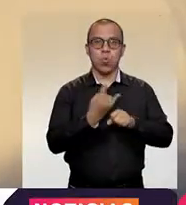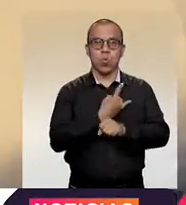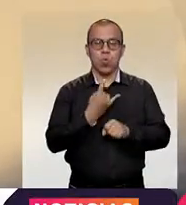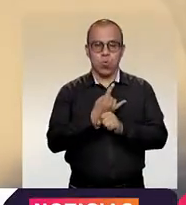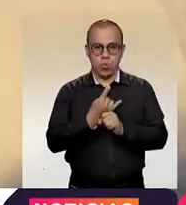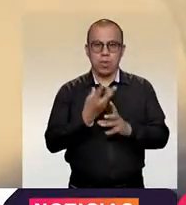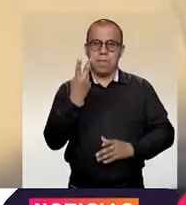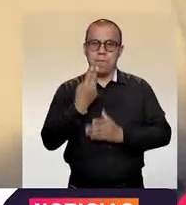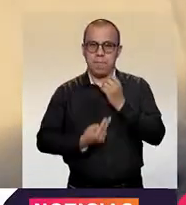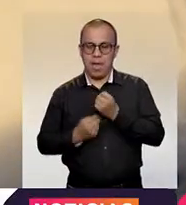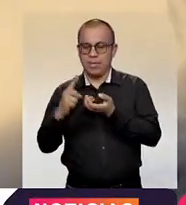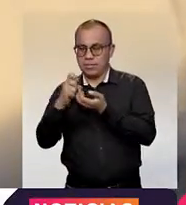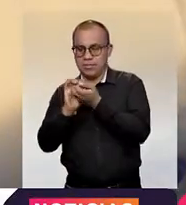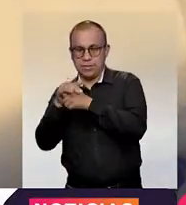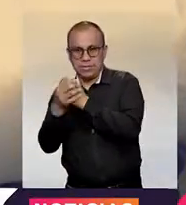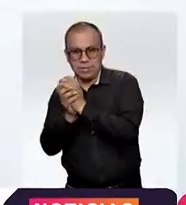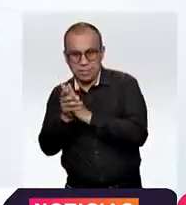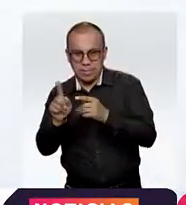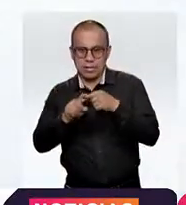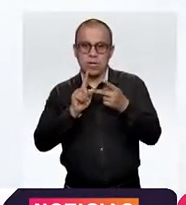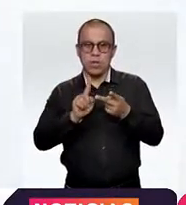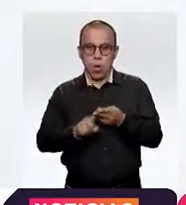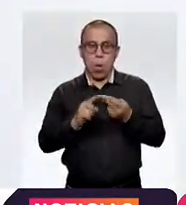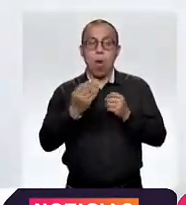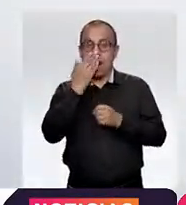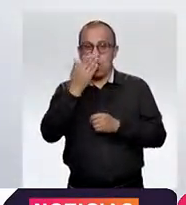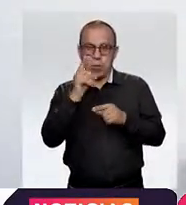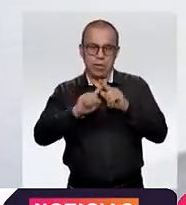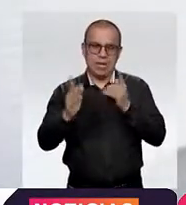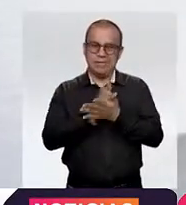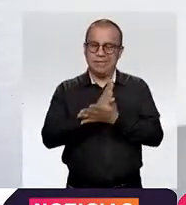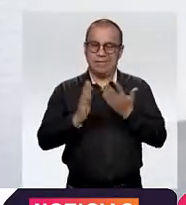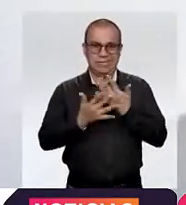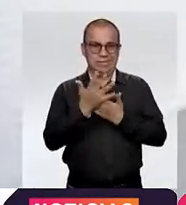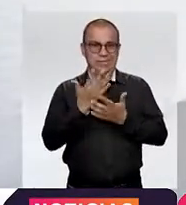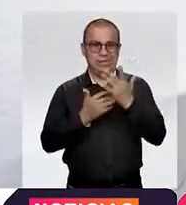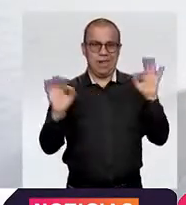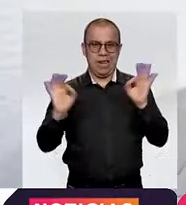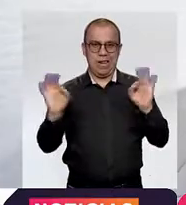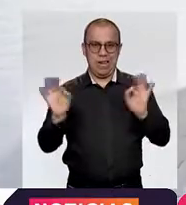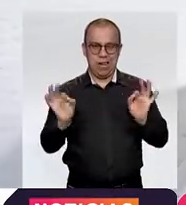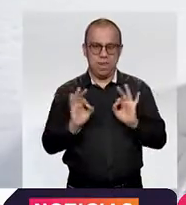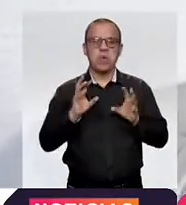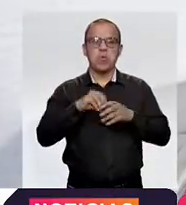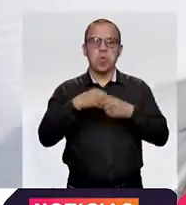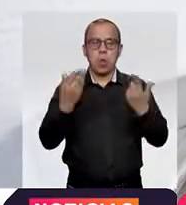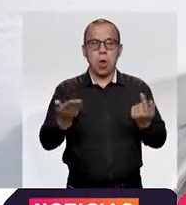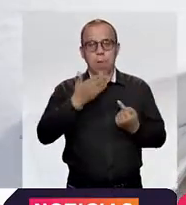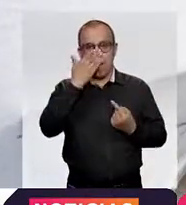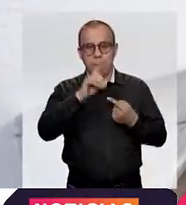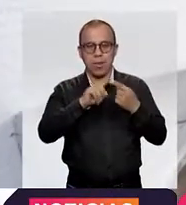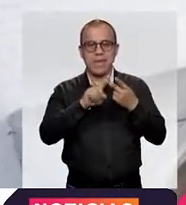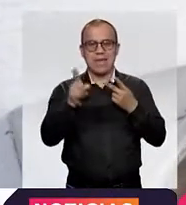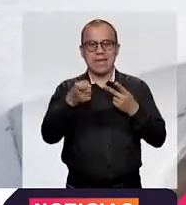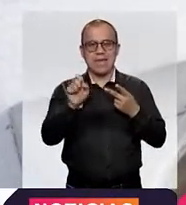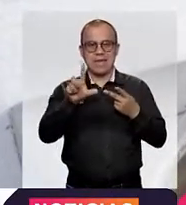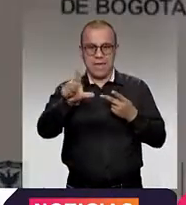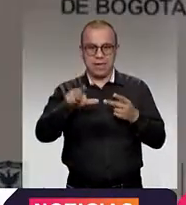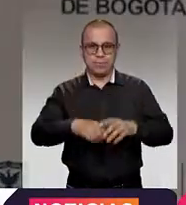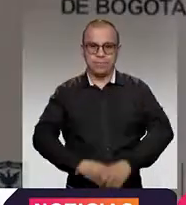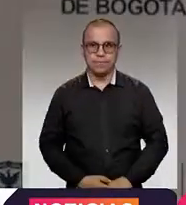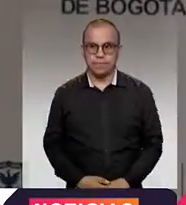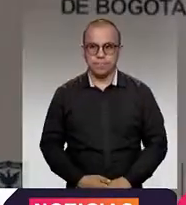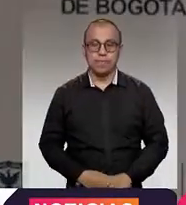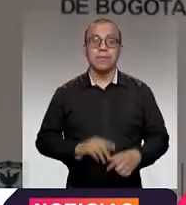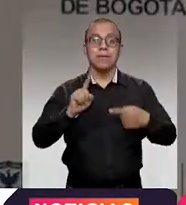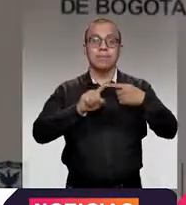su vez desinfectantes de manos. Trate de tener sus manos libres de elementos inflamables como alcohol y gel antibacterial. Hay